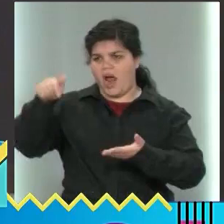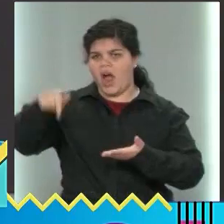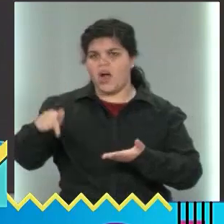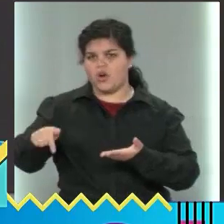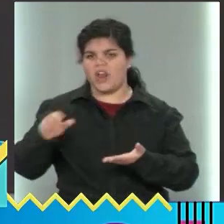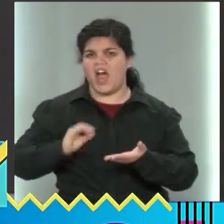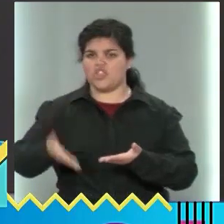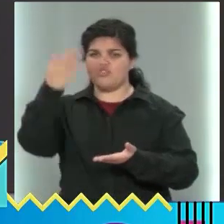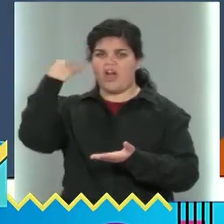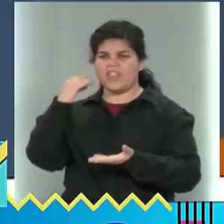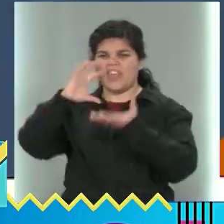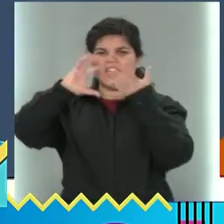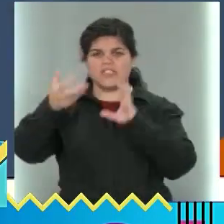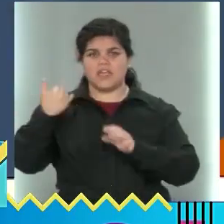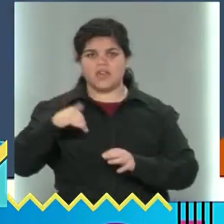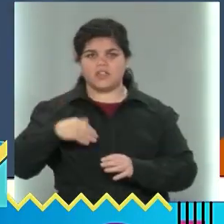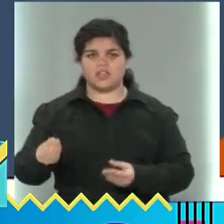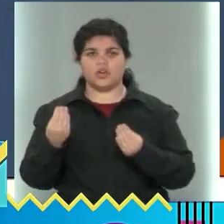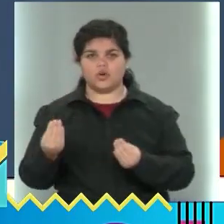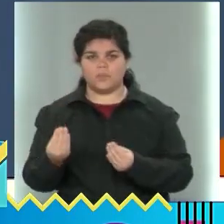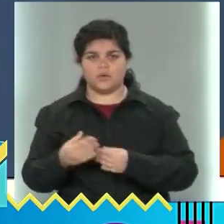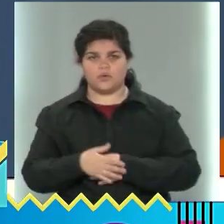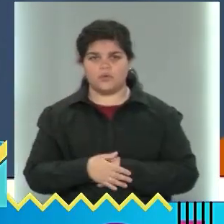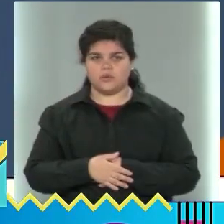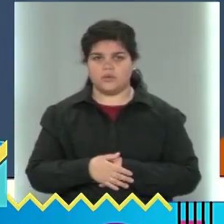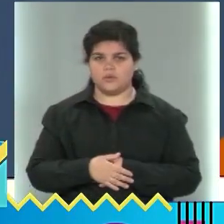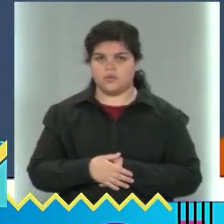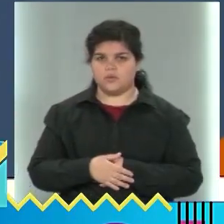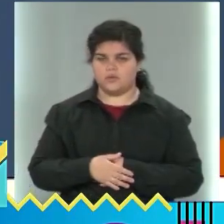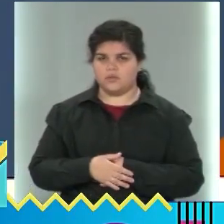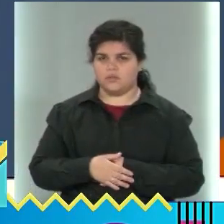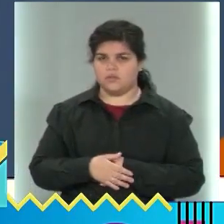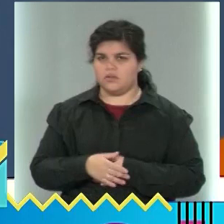con otros momentos de crisis de Argentina? Bueno, es como ver una película